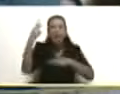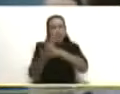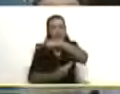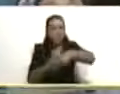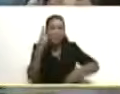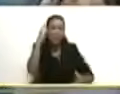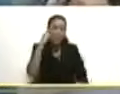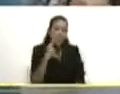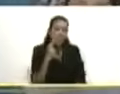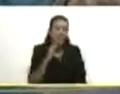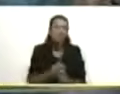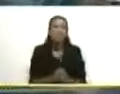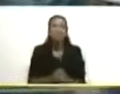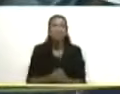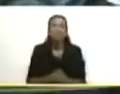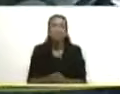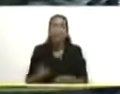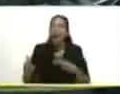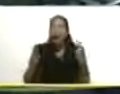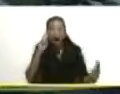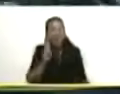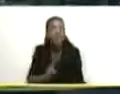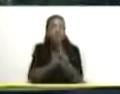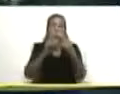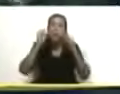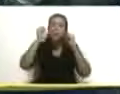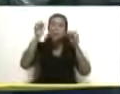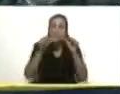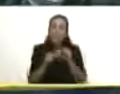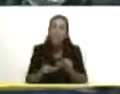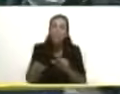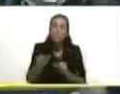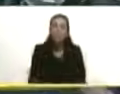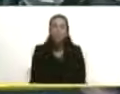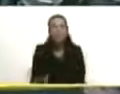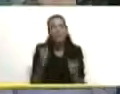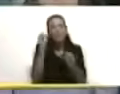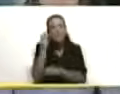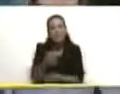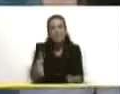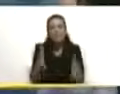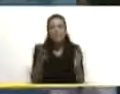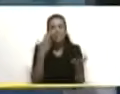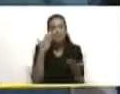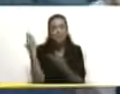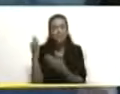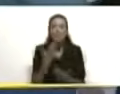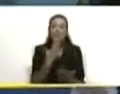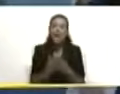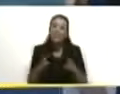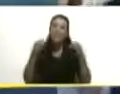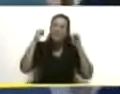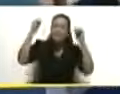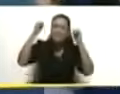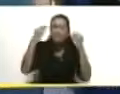revolución bolivariana! ¡Hasta la victoria siempre! Gracias, gracias. ¡Rumba!